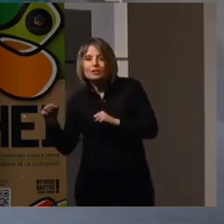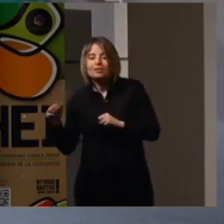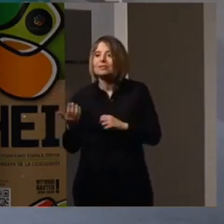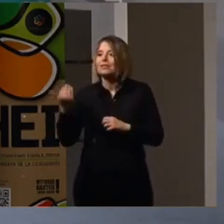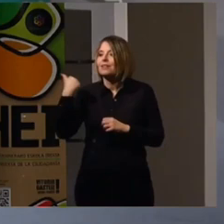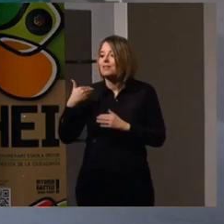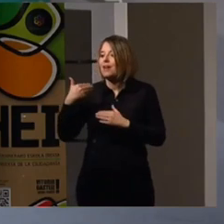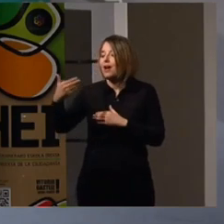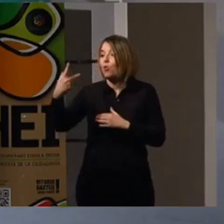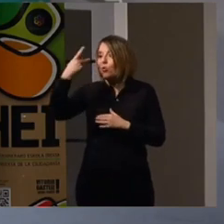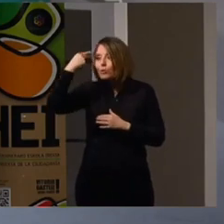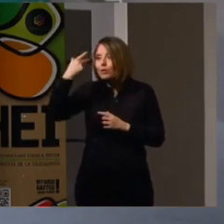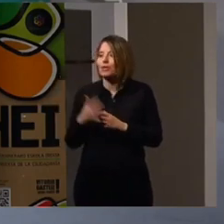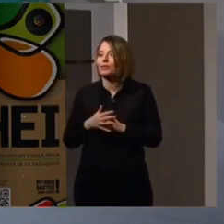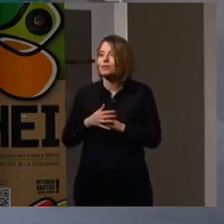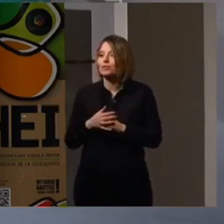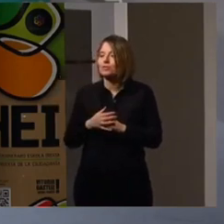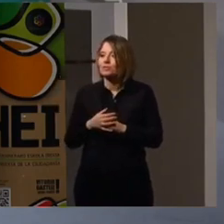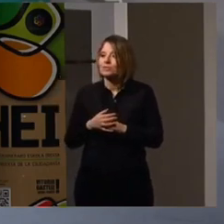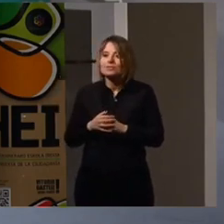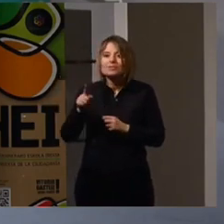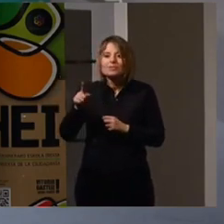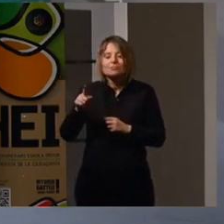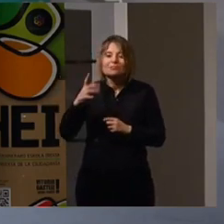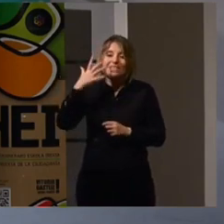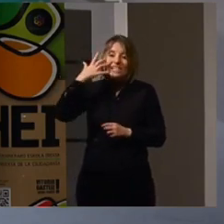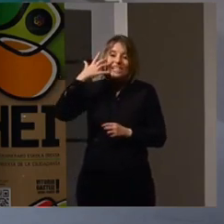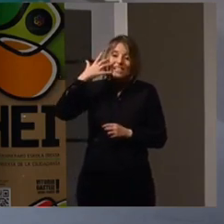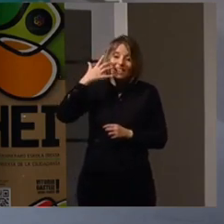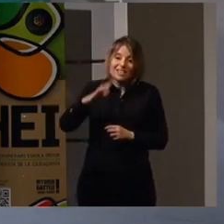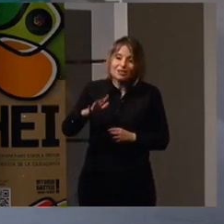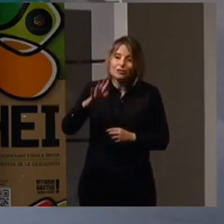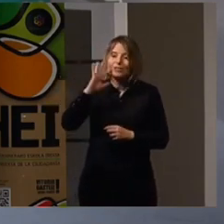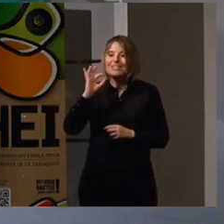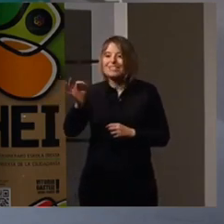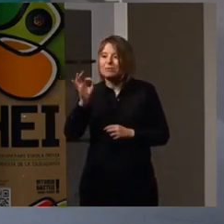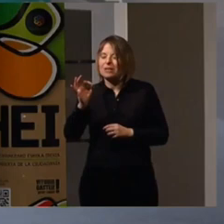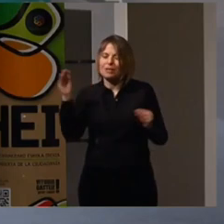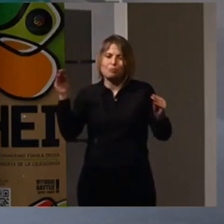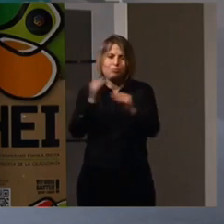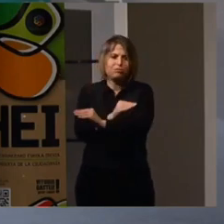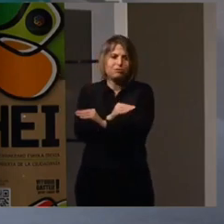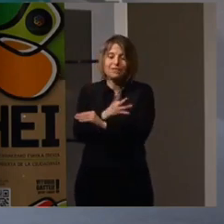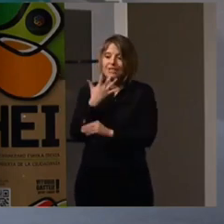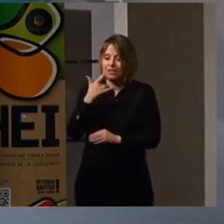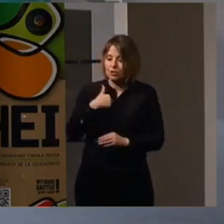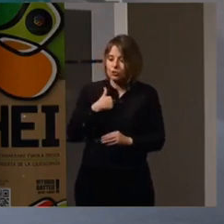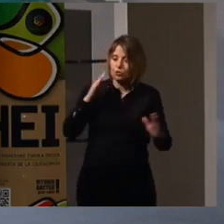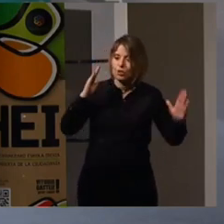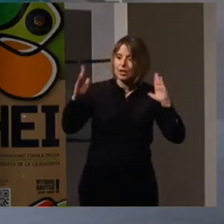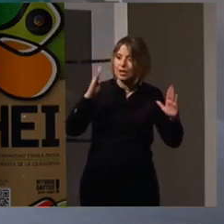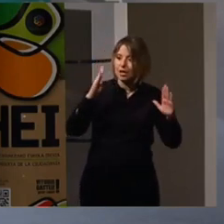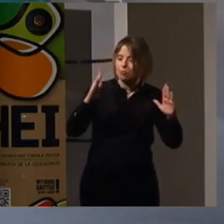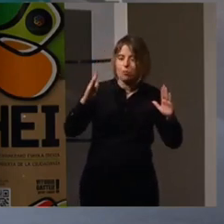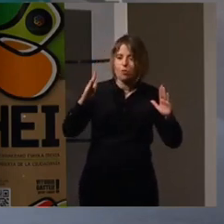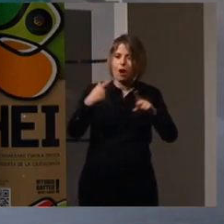ya cerca de la jubilación o ya en otra cosa. Y es muy raro, es verdad que va como contra natura un poco, porque si tú estás en tu época